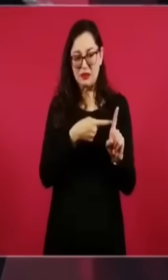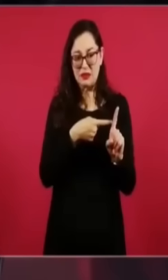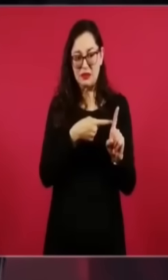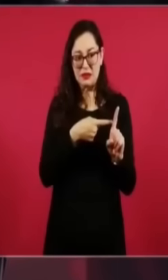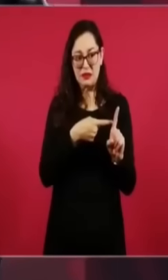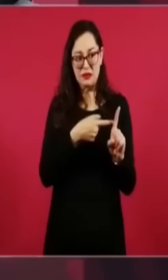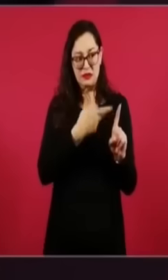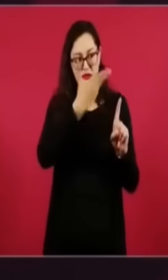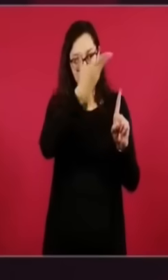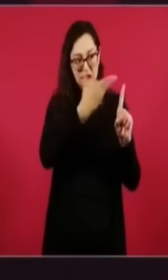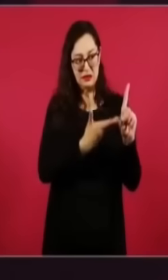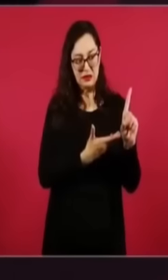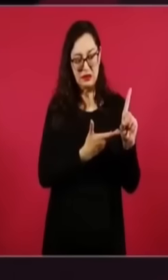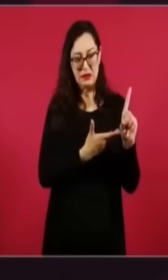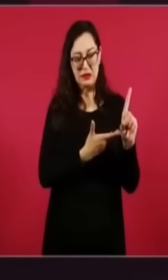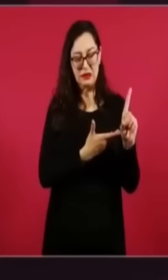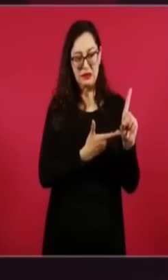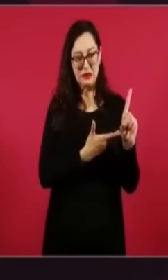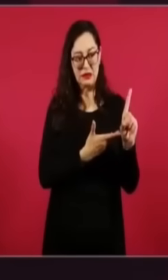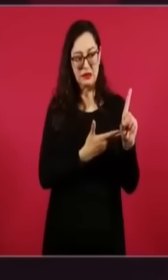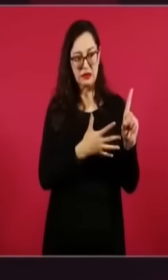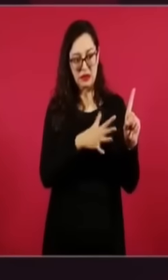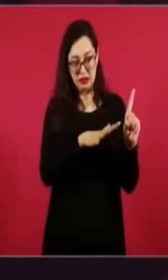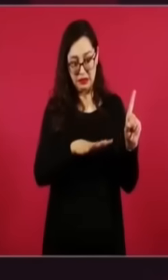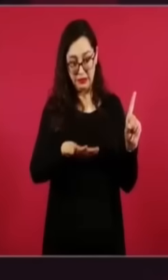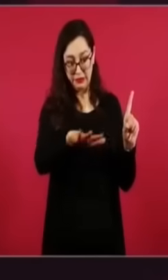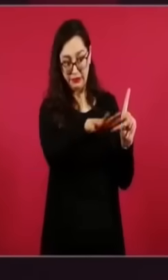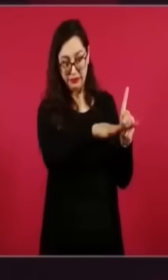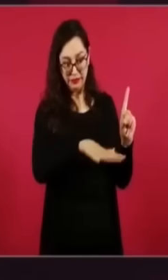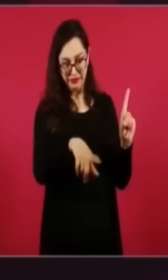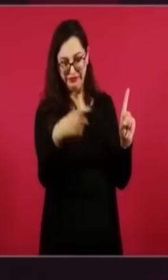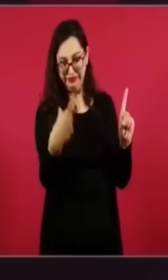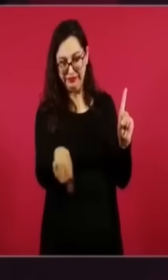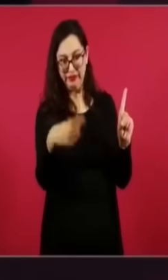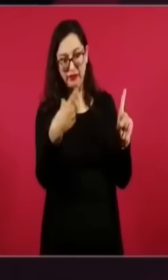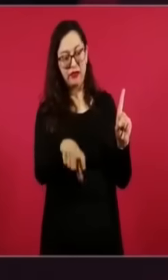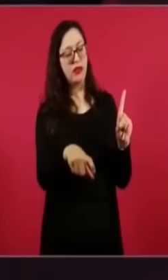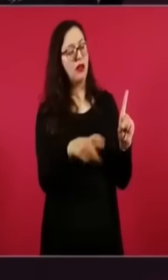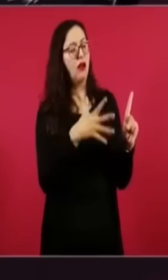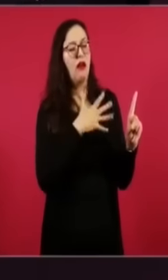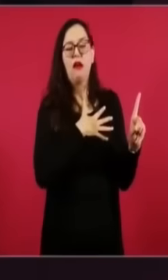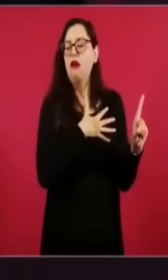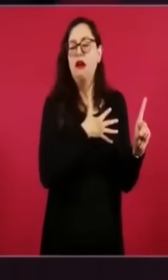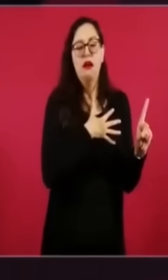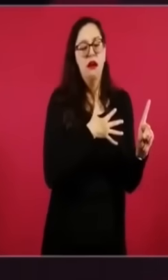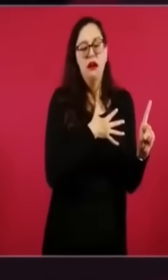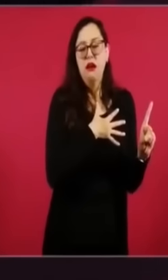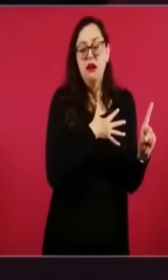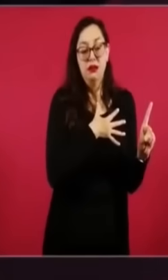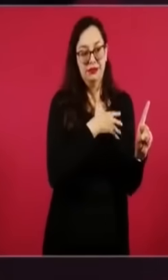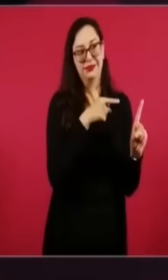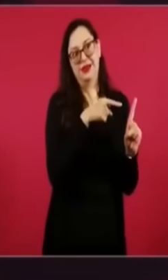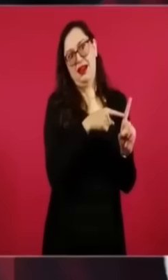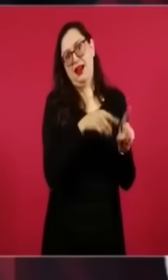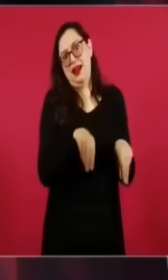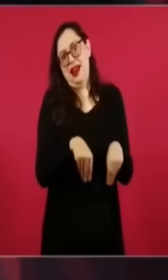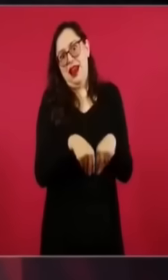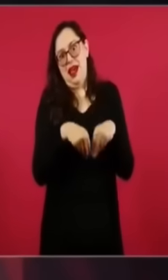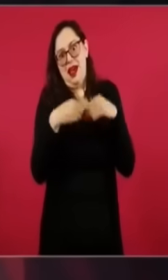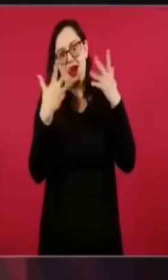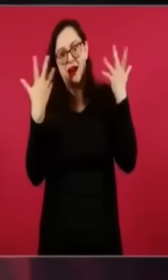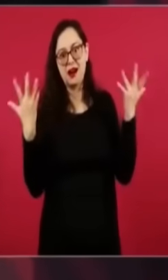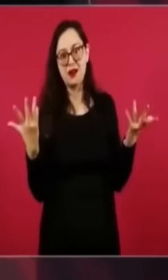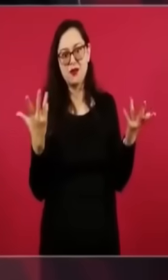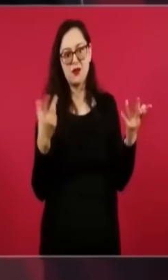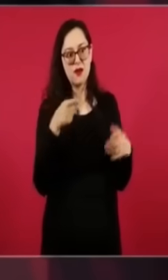un ídolo, claro, de la oligarquía, porque los rescató con